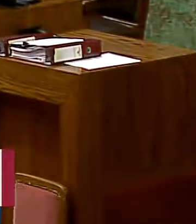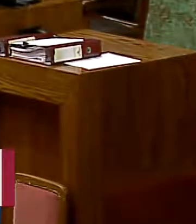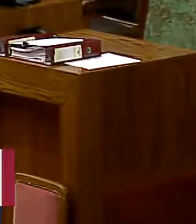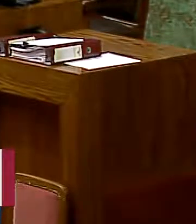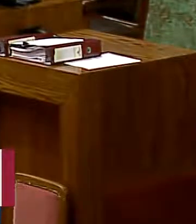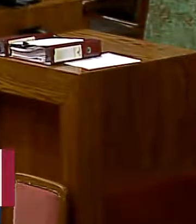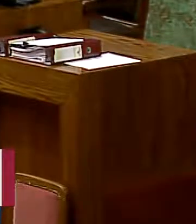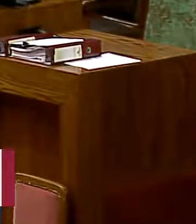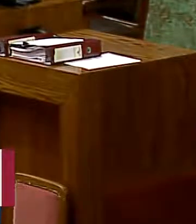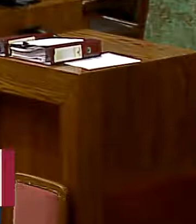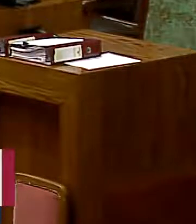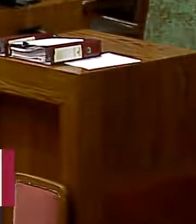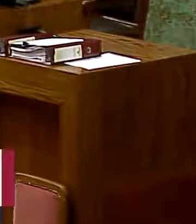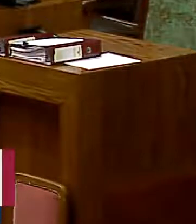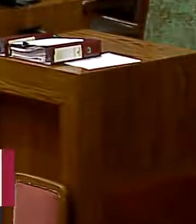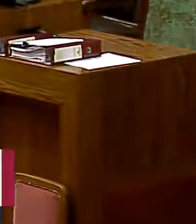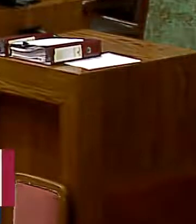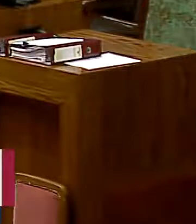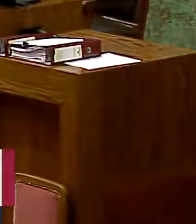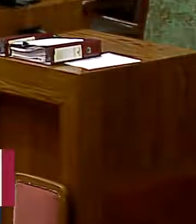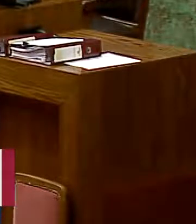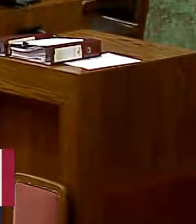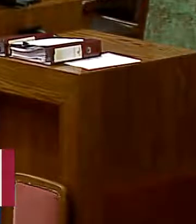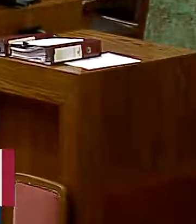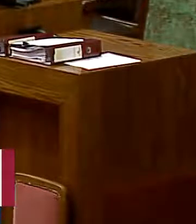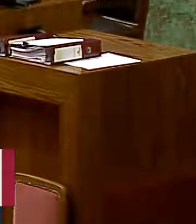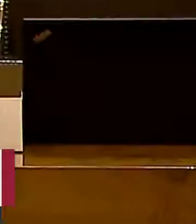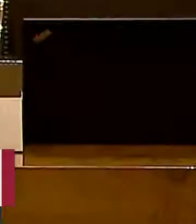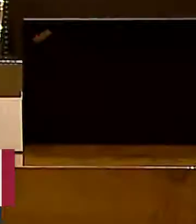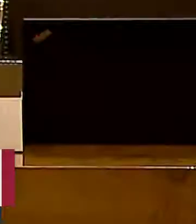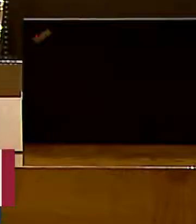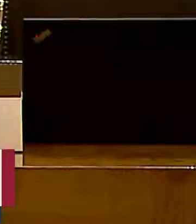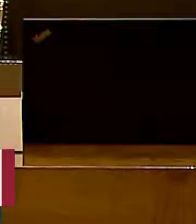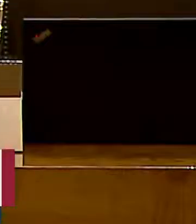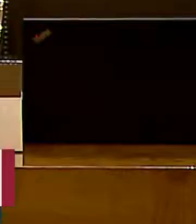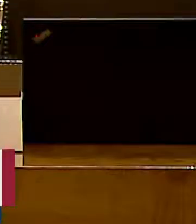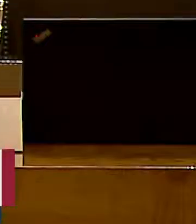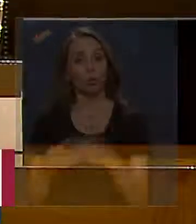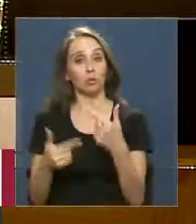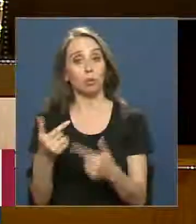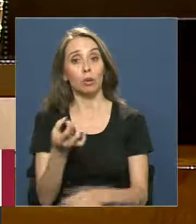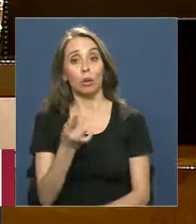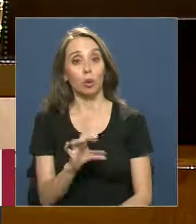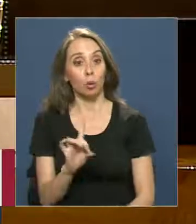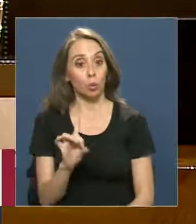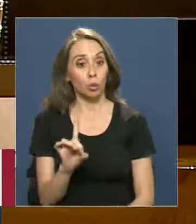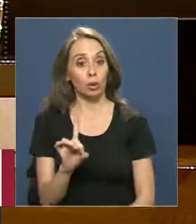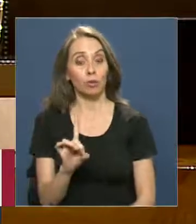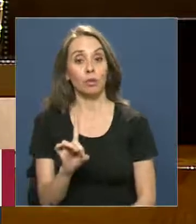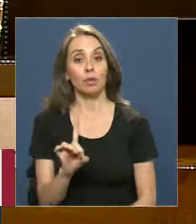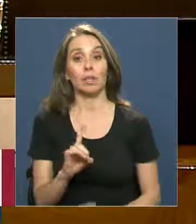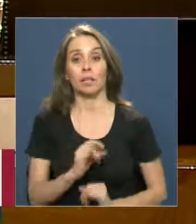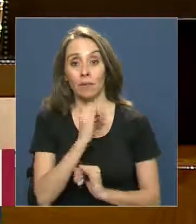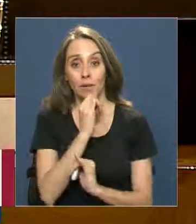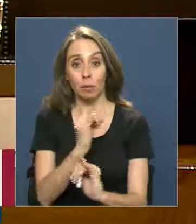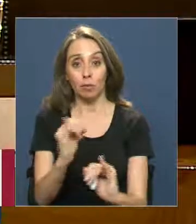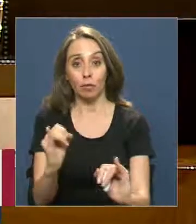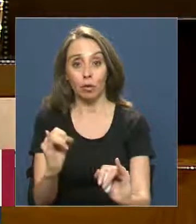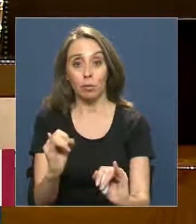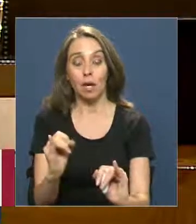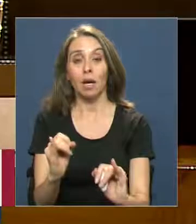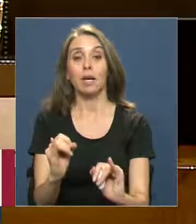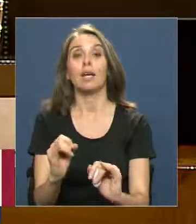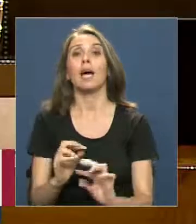no vamos a hacer un informe de la última sesión de comité. Lo único que vamos a poder informar es